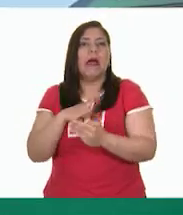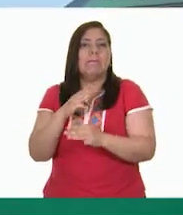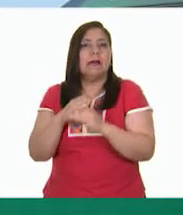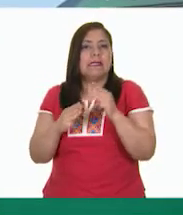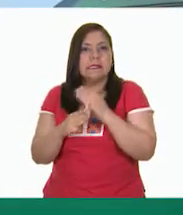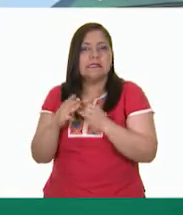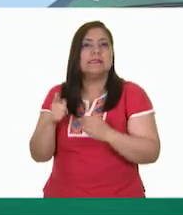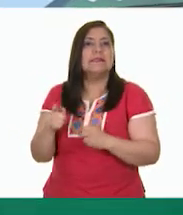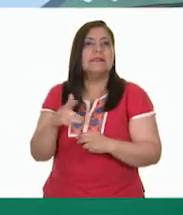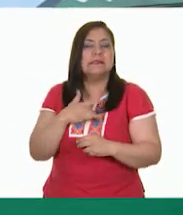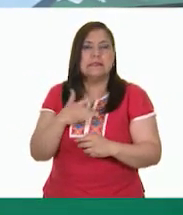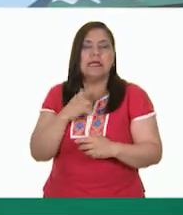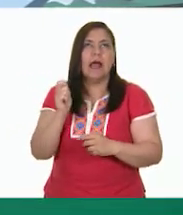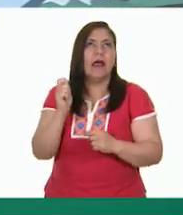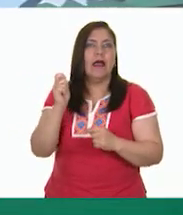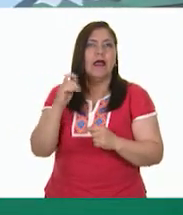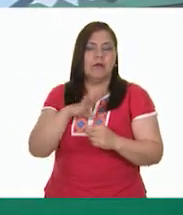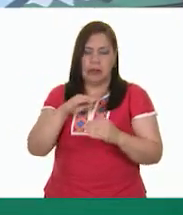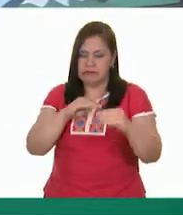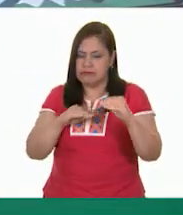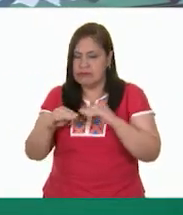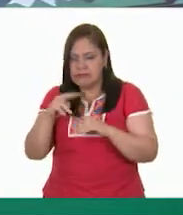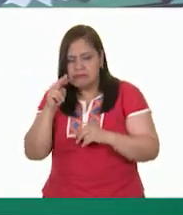Sí. Pero,